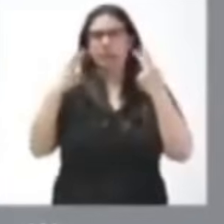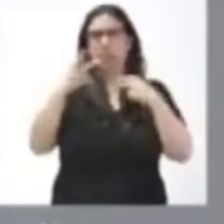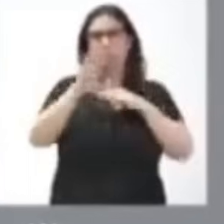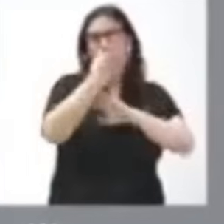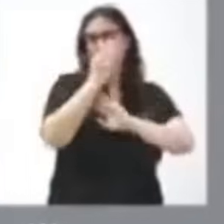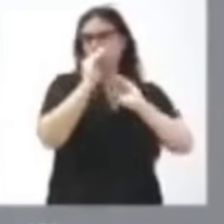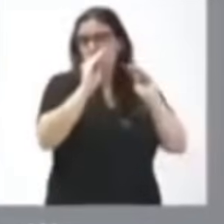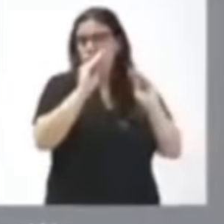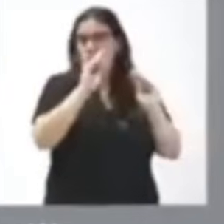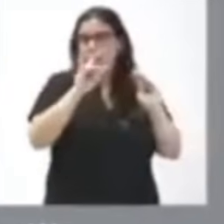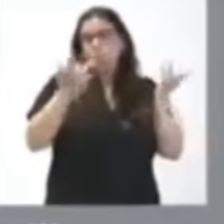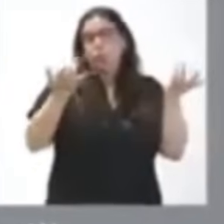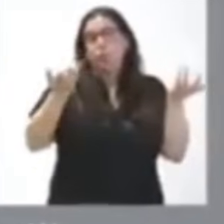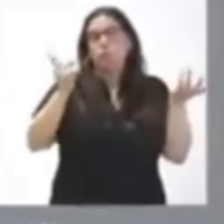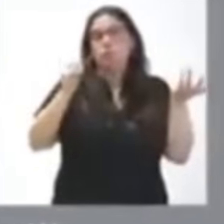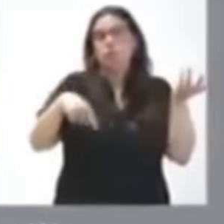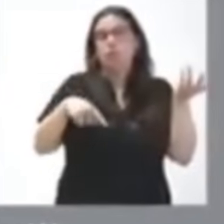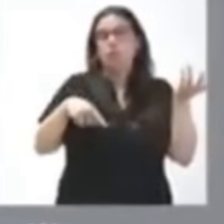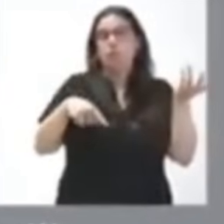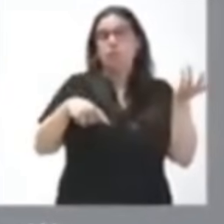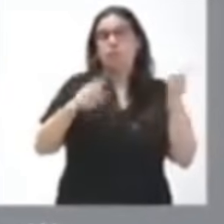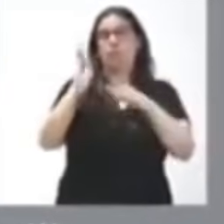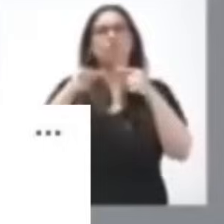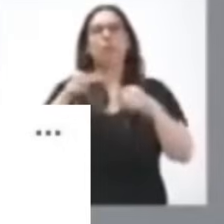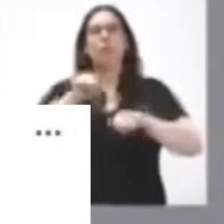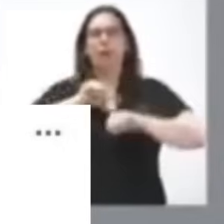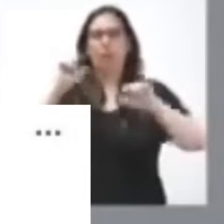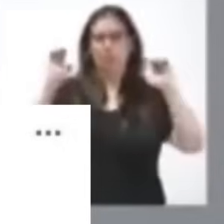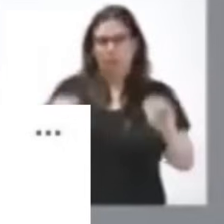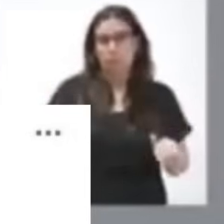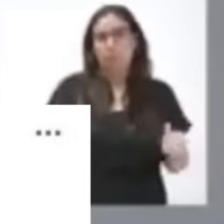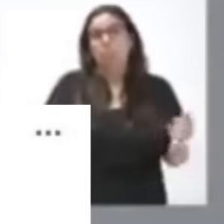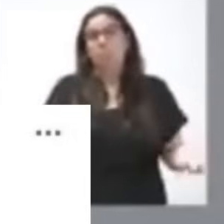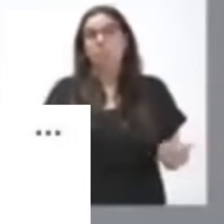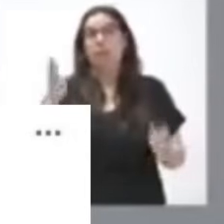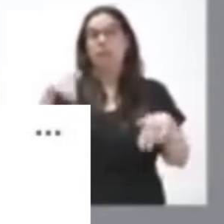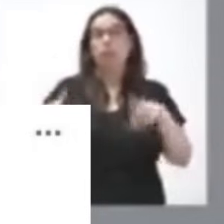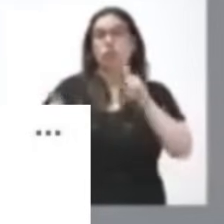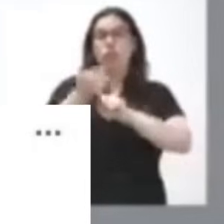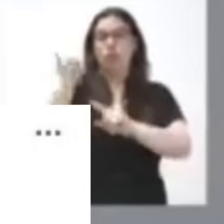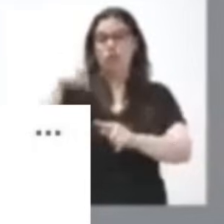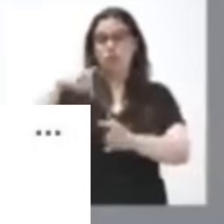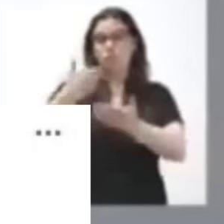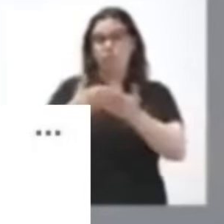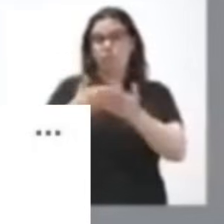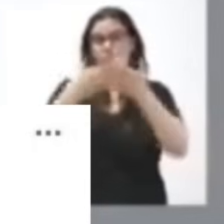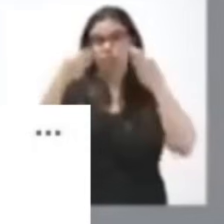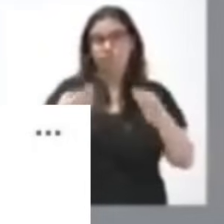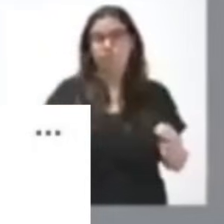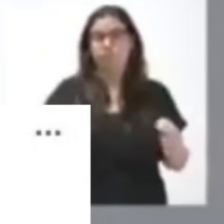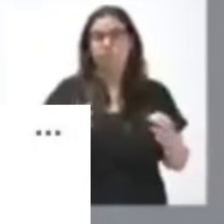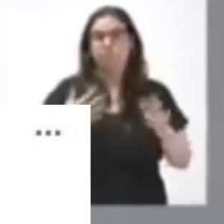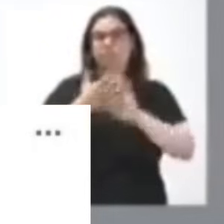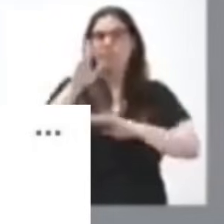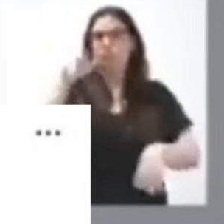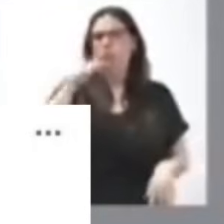plantearlo, pero también está en su derecho el Parlamento en debatirlo. Y esto que hemos conseguido demostrar en Castilla y León creo que es un